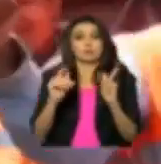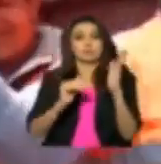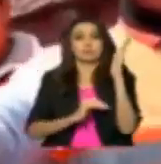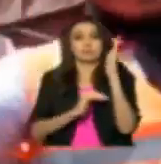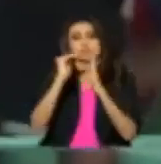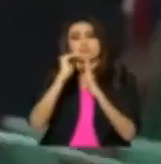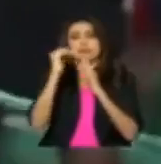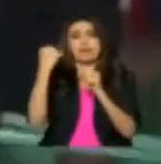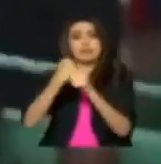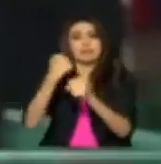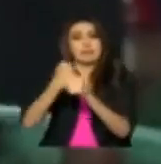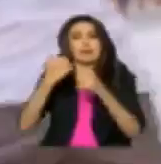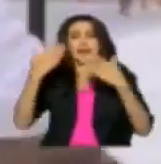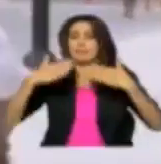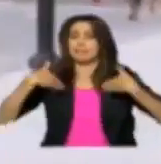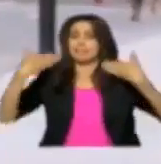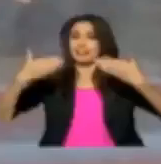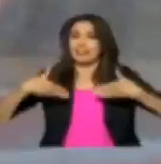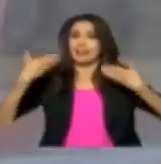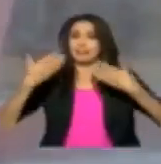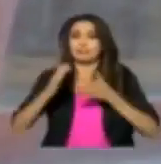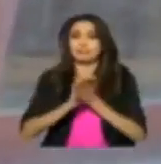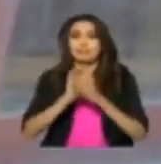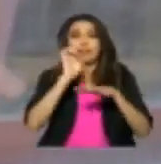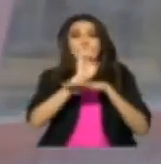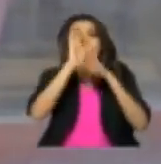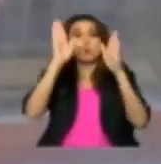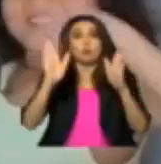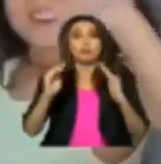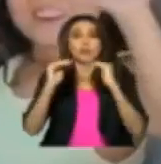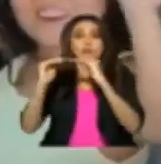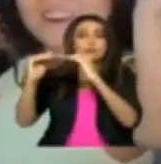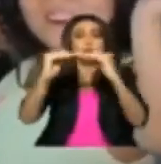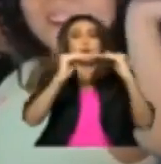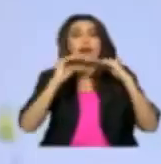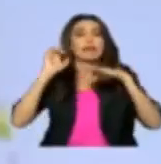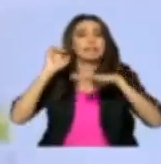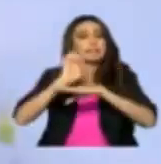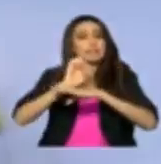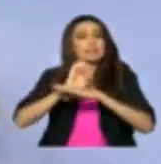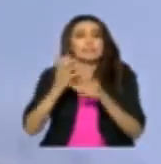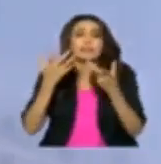de empleo, de felicidad. Compatriotas, construyamos el Ecuador